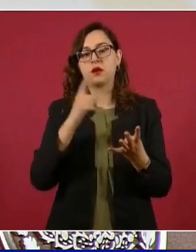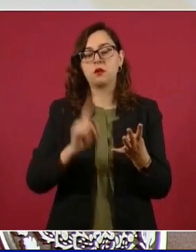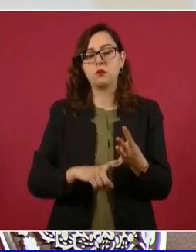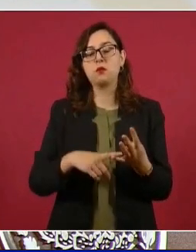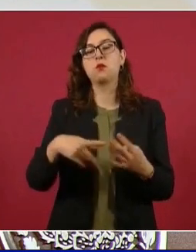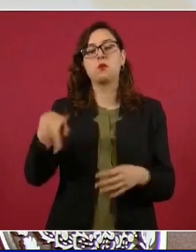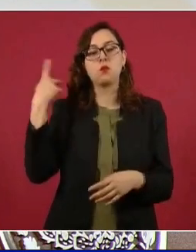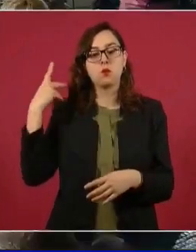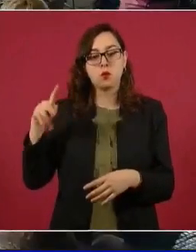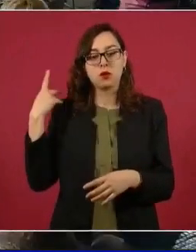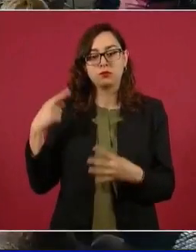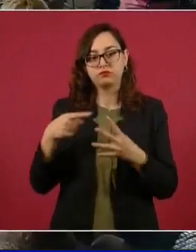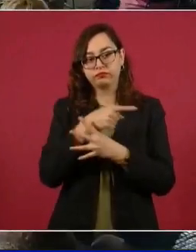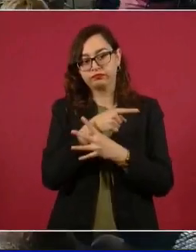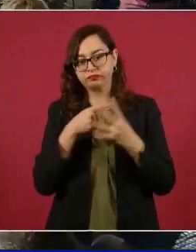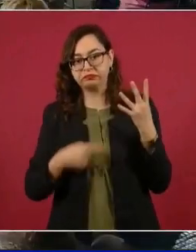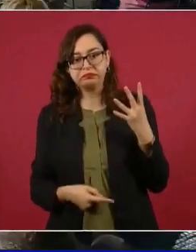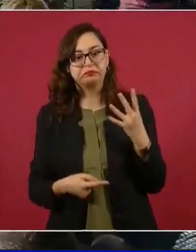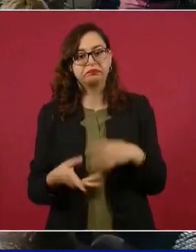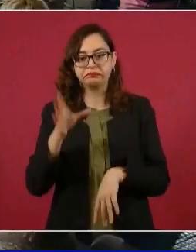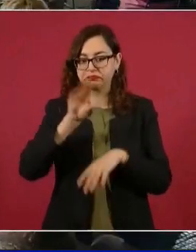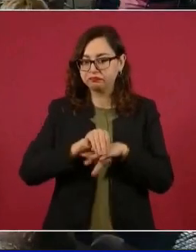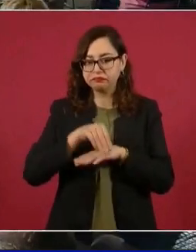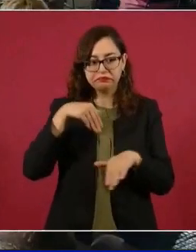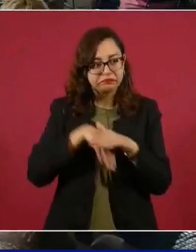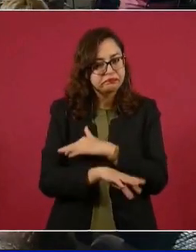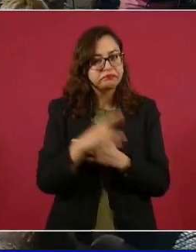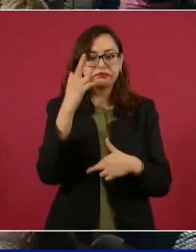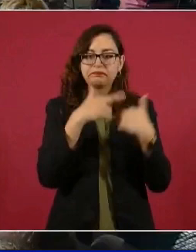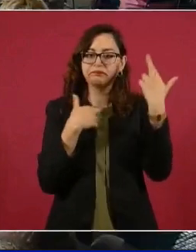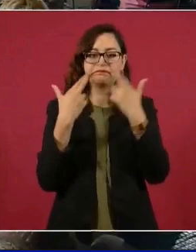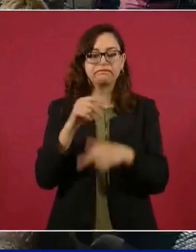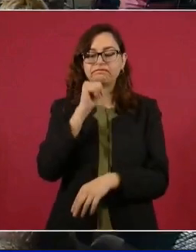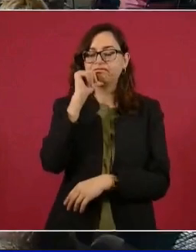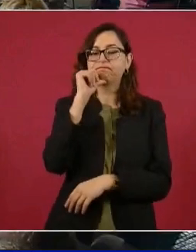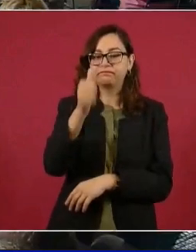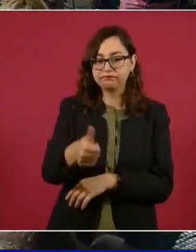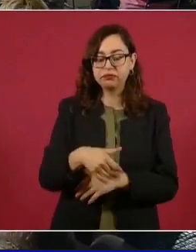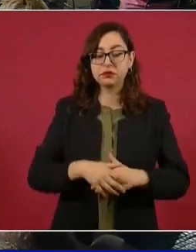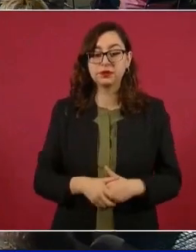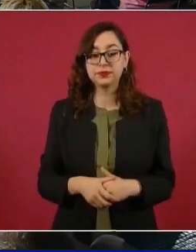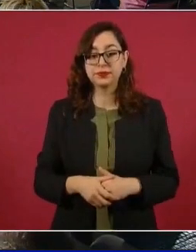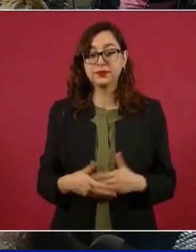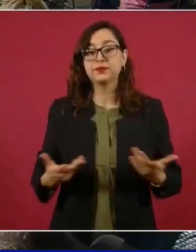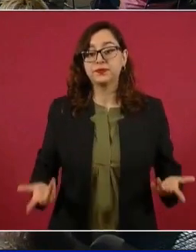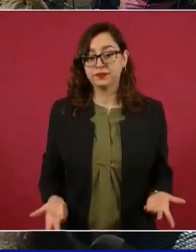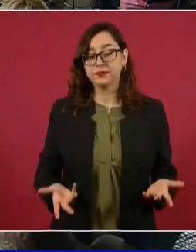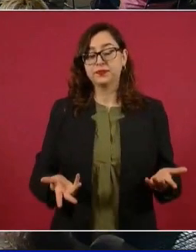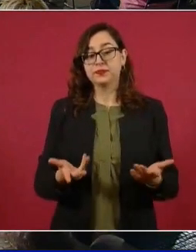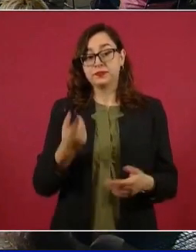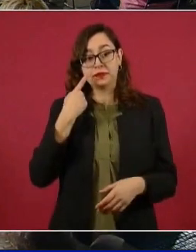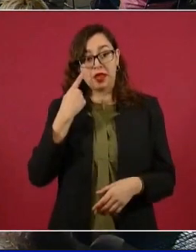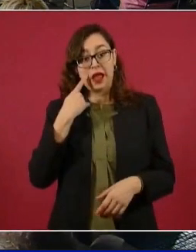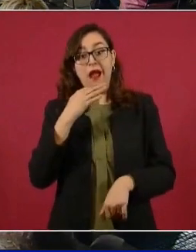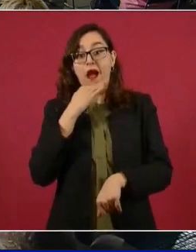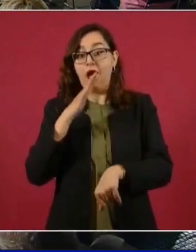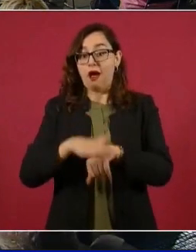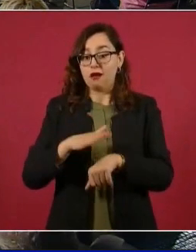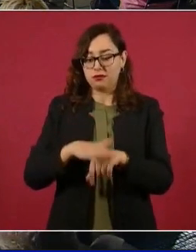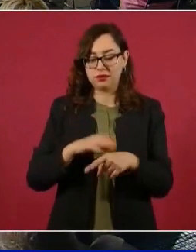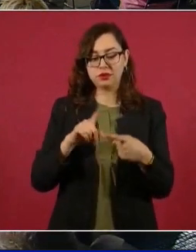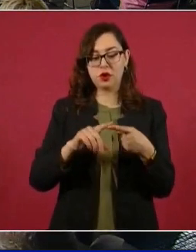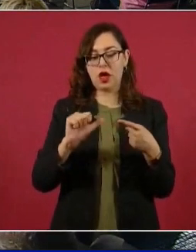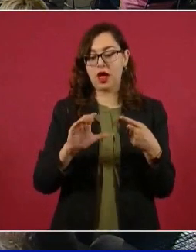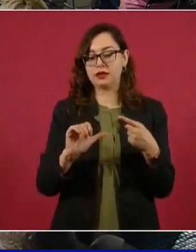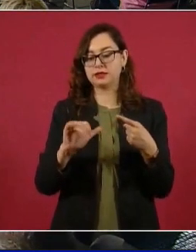Puebla. Por cierto, hicimos un operativo ASEA, CRE y Profeco de forma conjunta